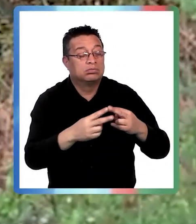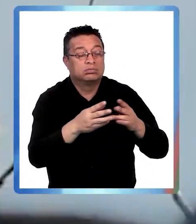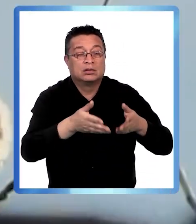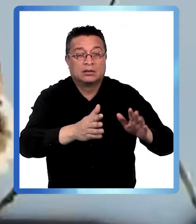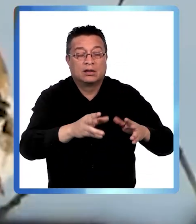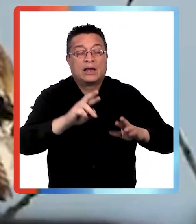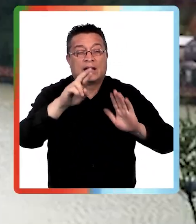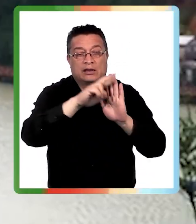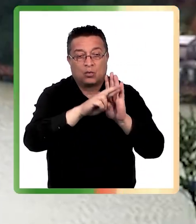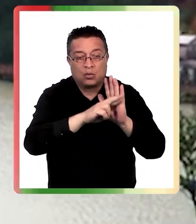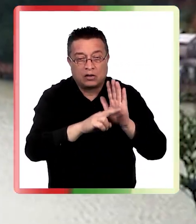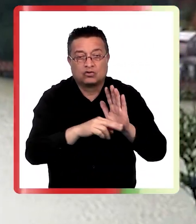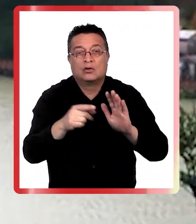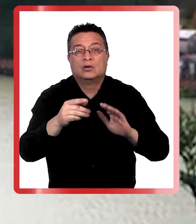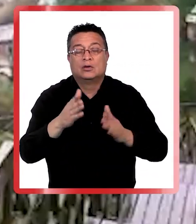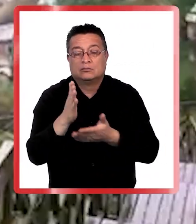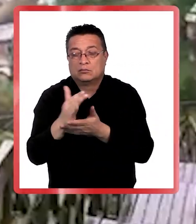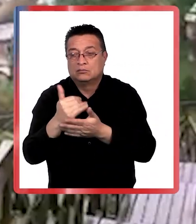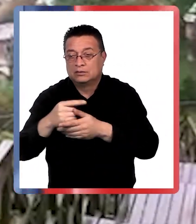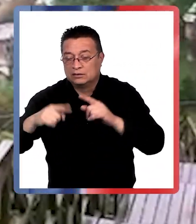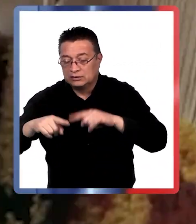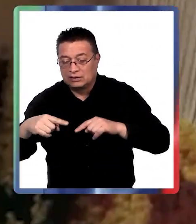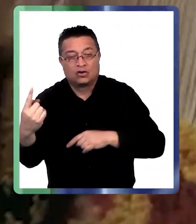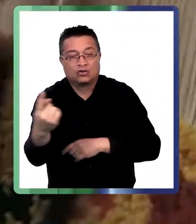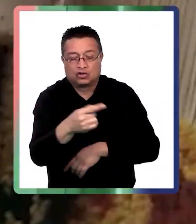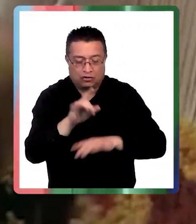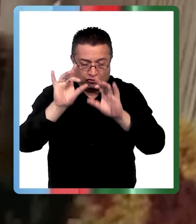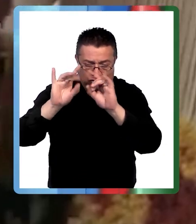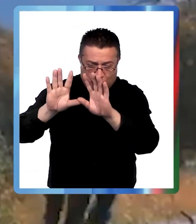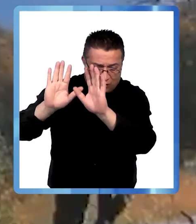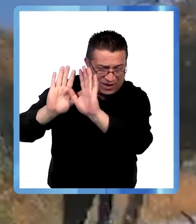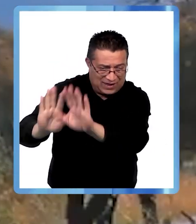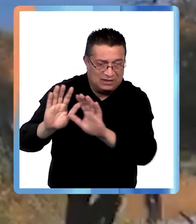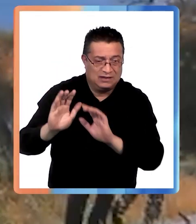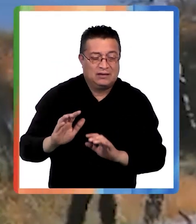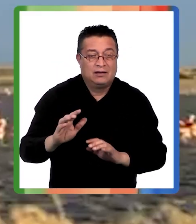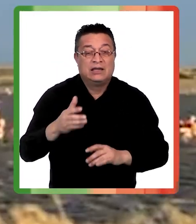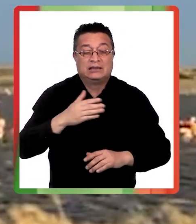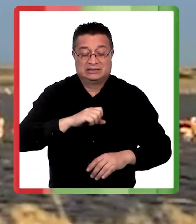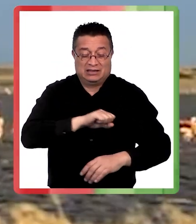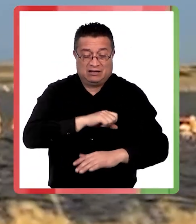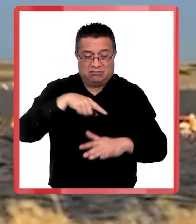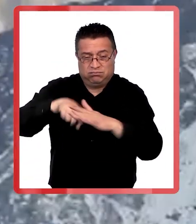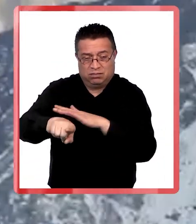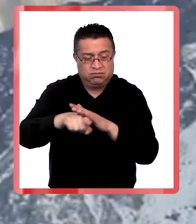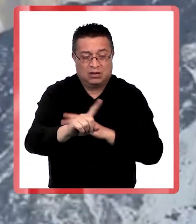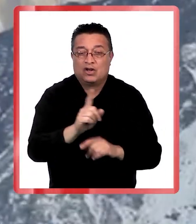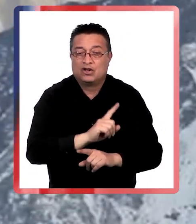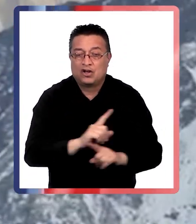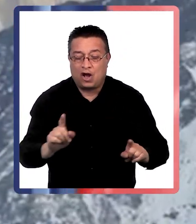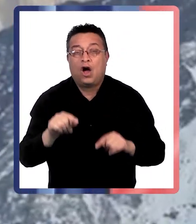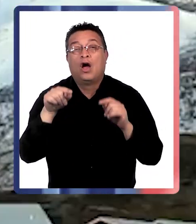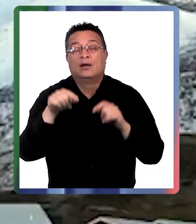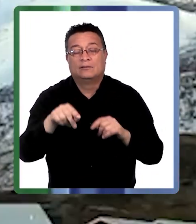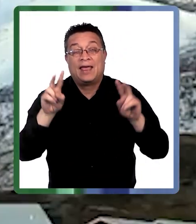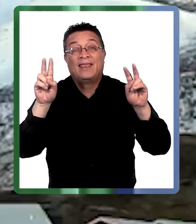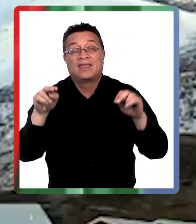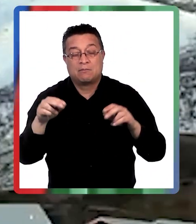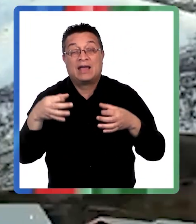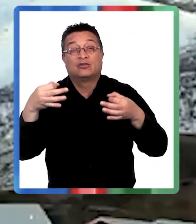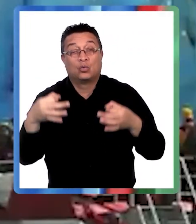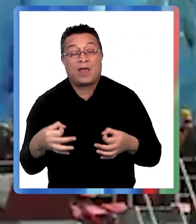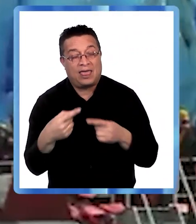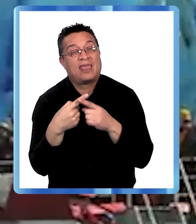tienen que ver con la regulación, la organización del territorio, también cada vez más ahí. Tenemos en cambio una opinión muy distinta respecto a los temas de